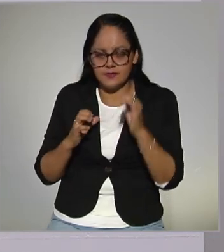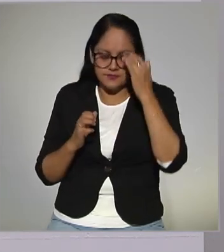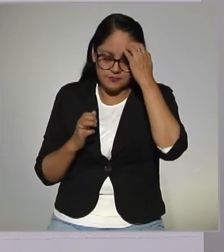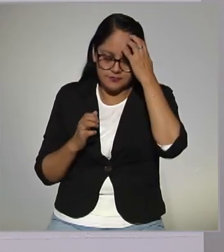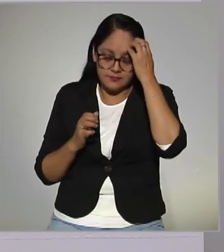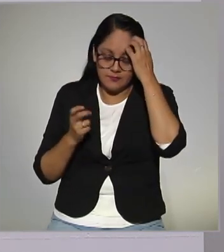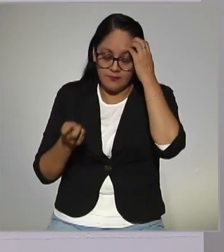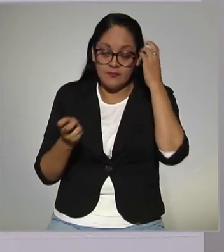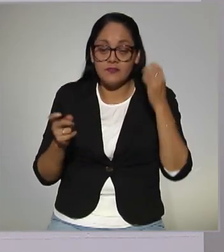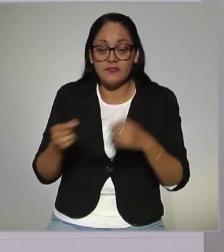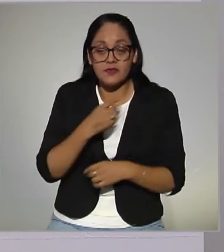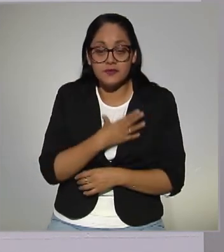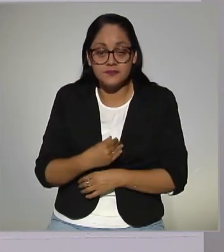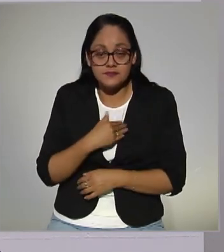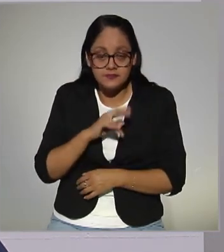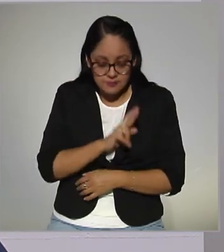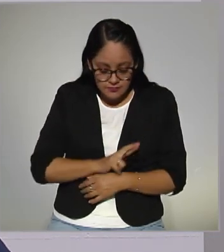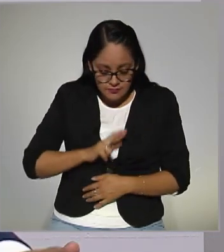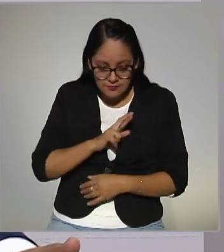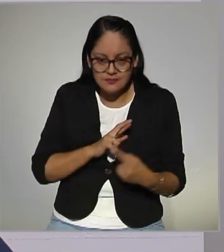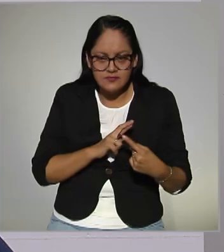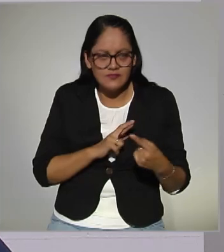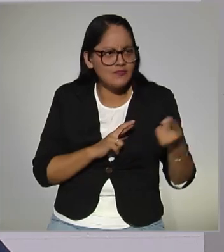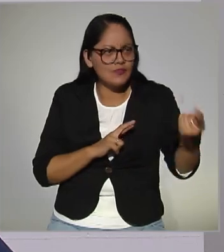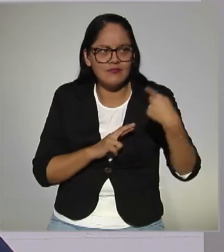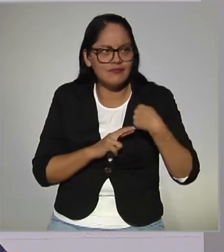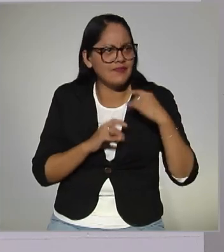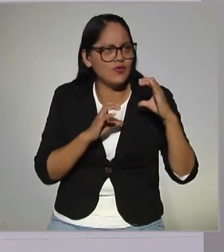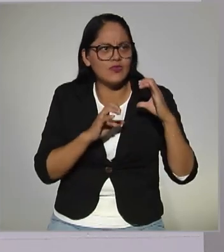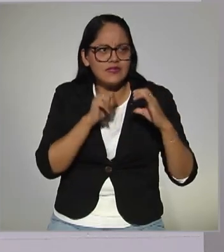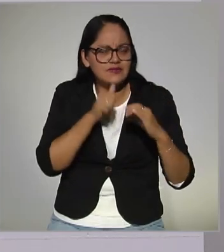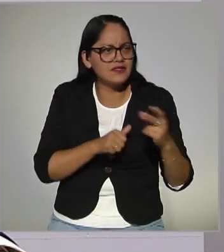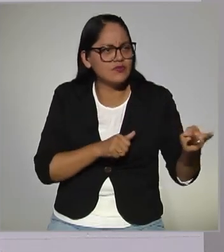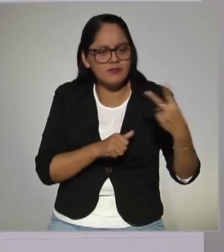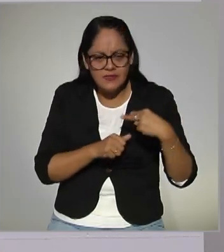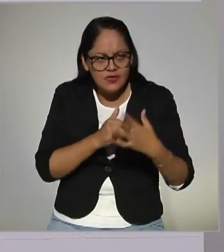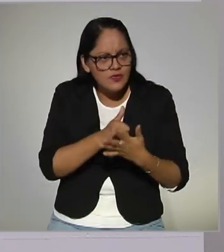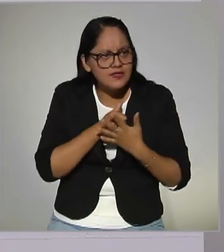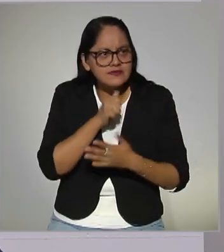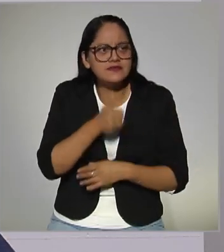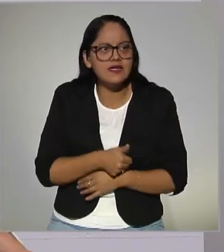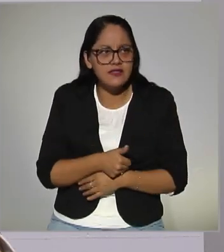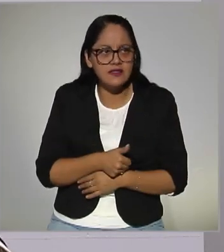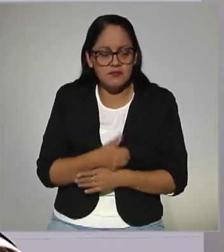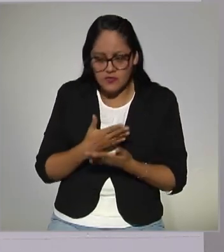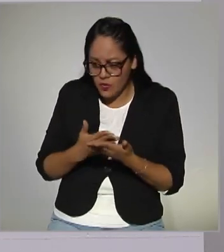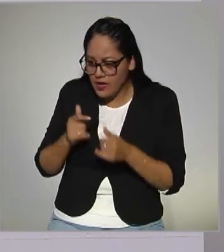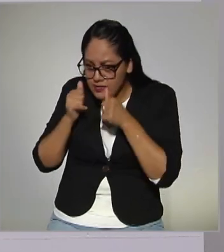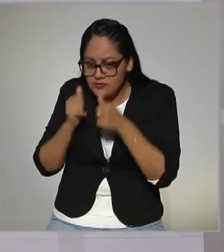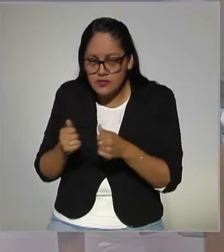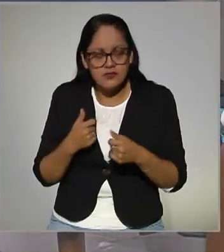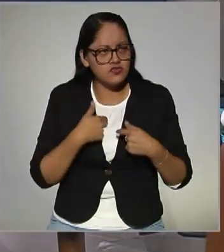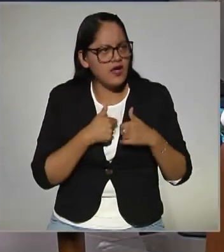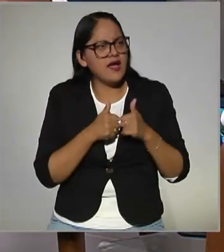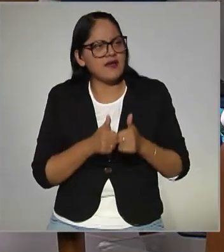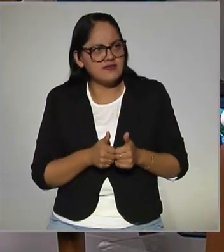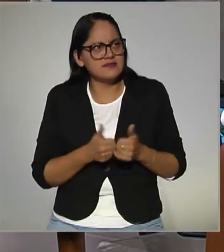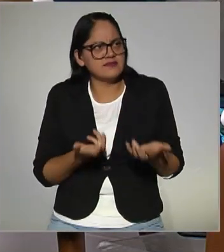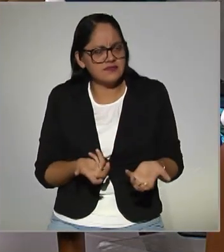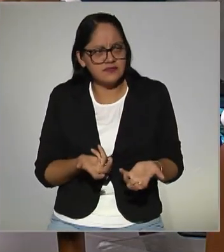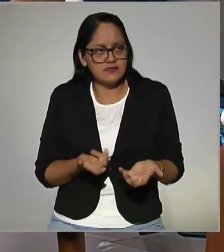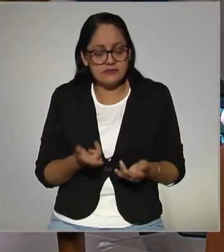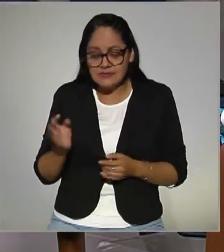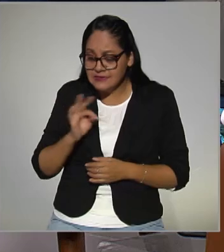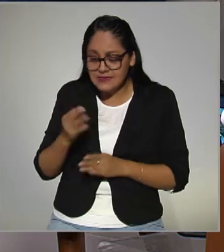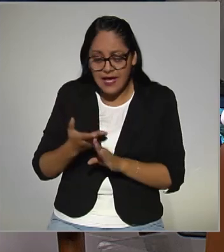el resentimiento que puede tener la hija es, no me espejeaste, no me viste, no, pero te estoy viendo, ¿no? No, pero aquí estoy, ¿no? Efectivamente no